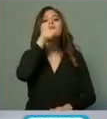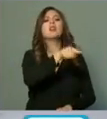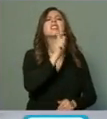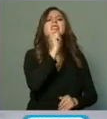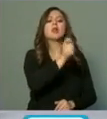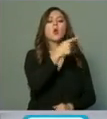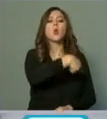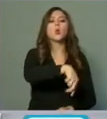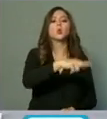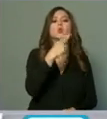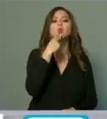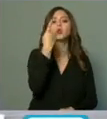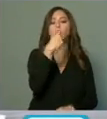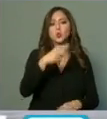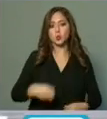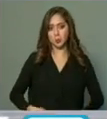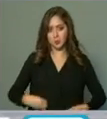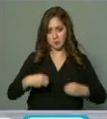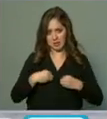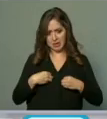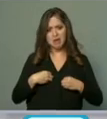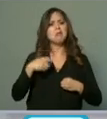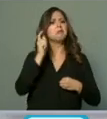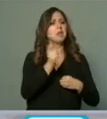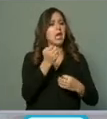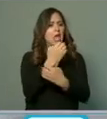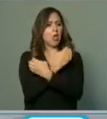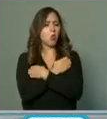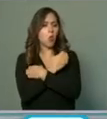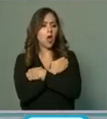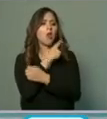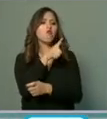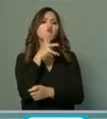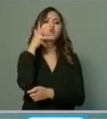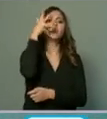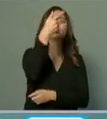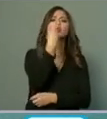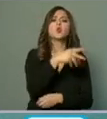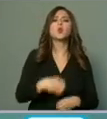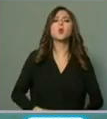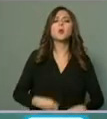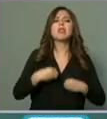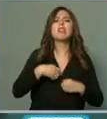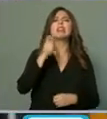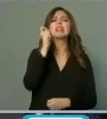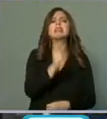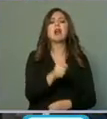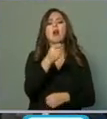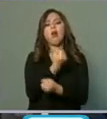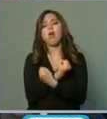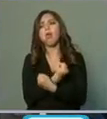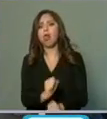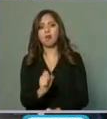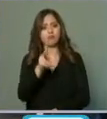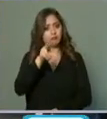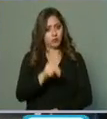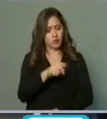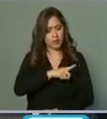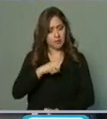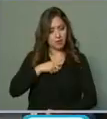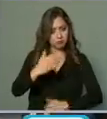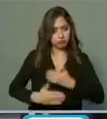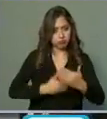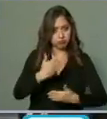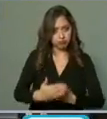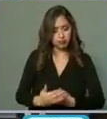un elemento importante, el educar para la vida no tiene que ser aburrido, ¿eh? Todo lo contrario en ese sentido. Sí, yo creo que vale mucho la pena rescatar lo